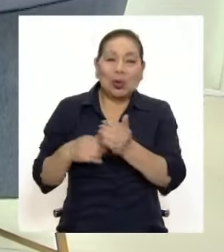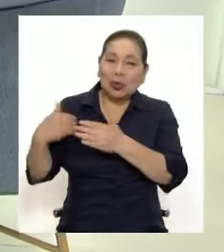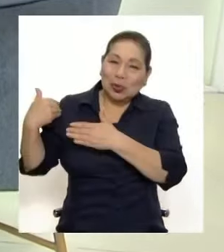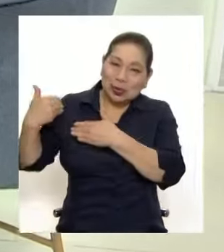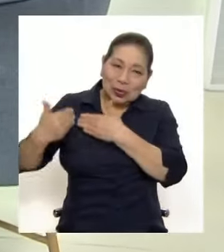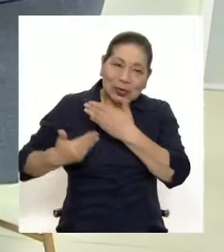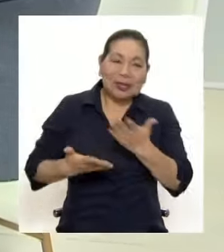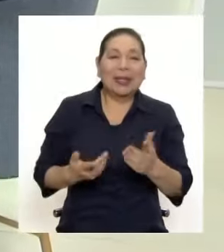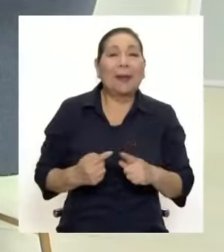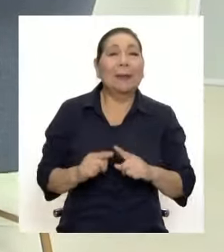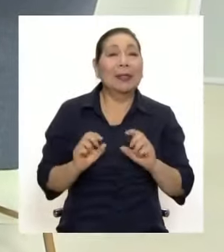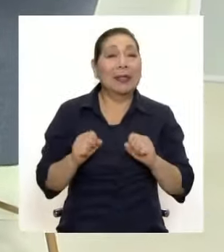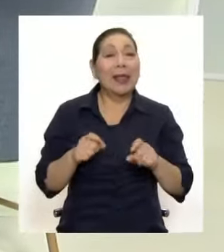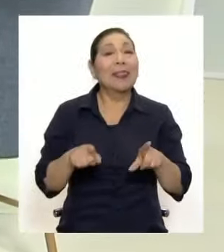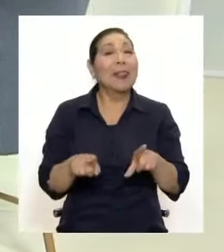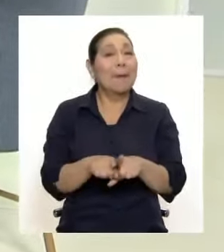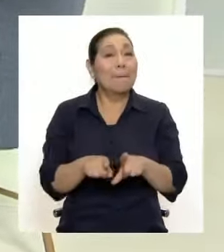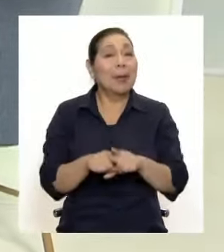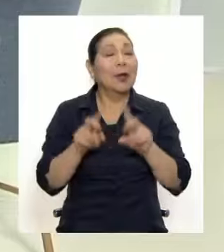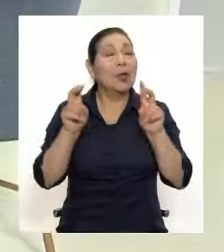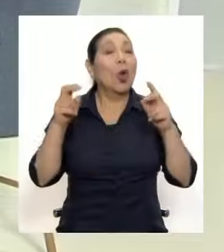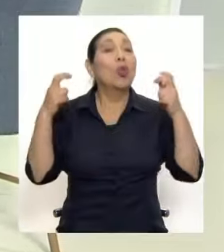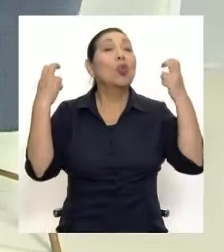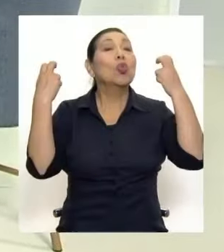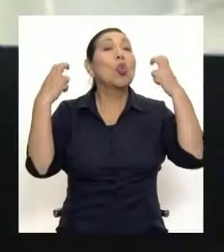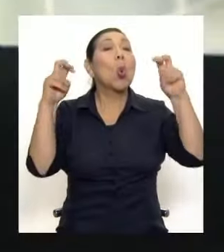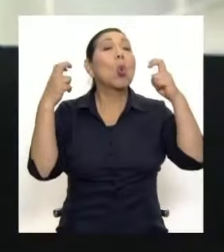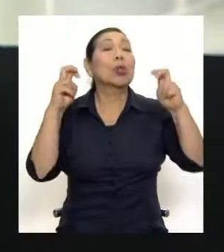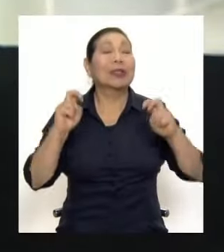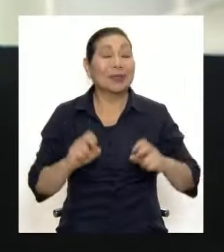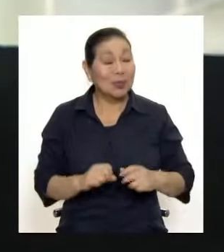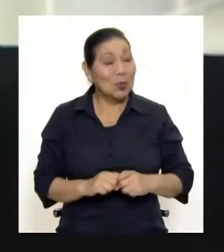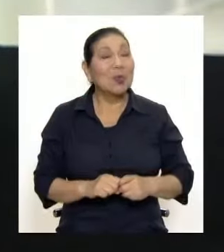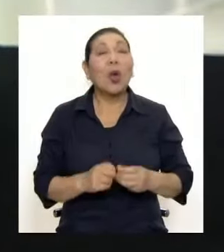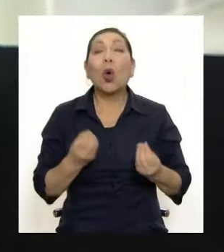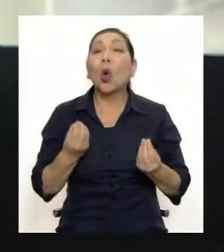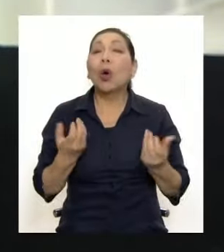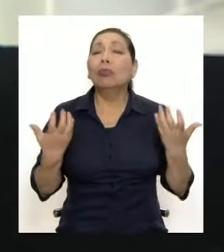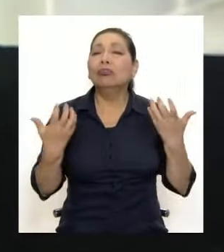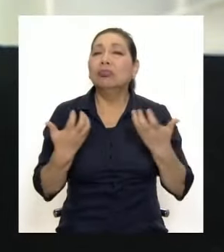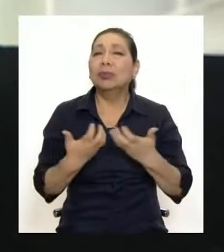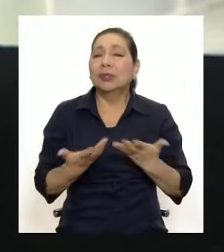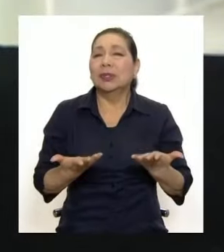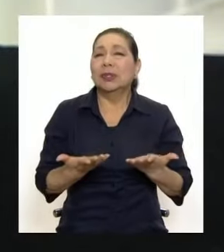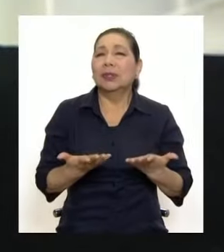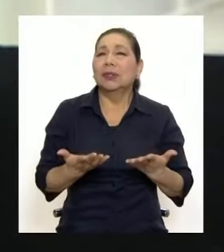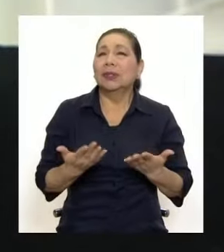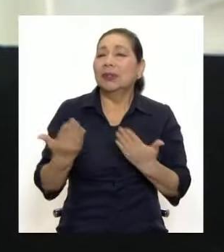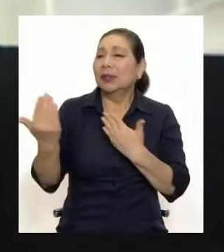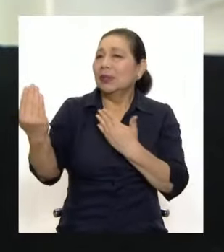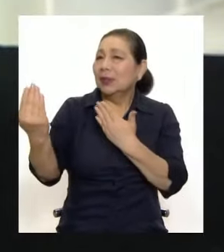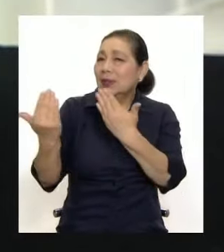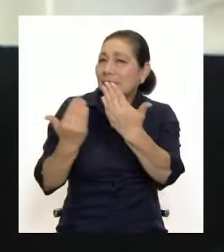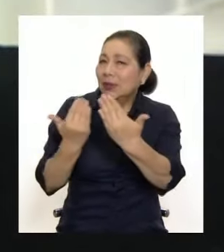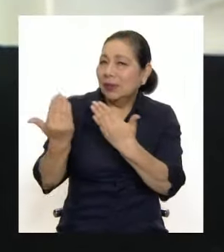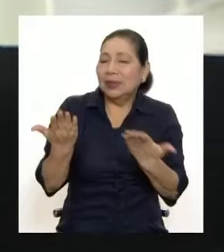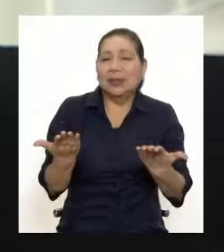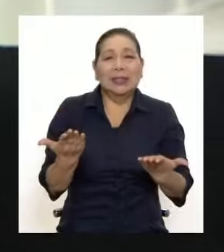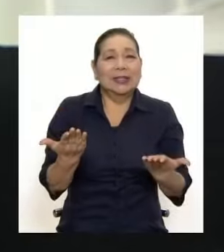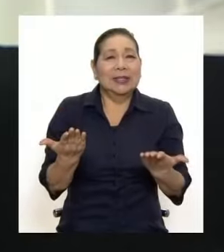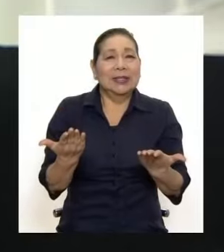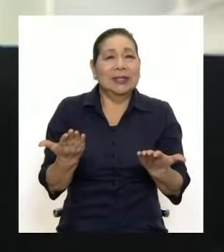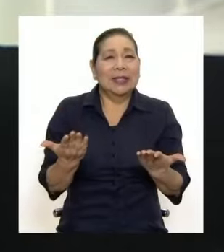también de nuestra esencia y el tema turístico también se ve potenciado Cómo trabajan desde la cámara peruano China la presencia también de